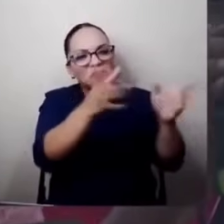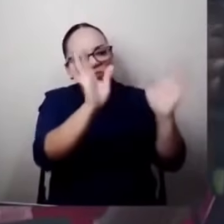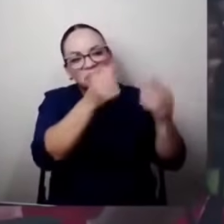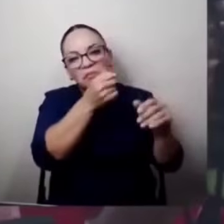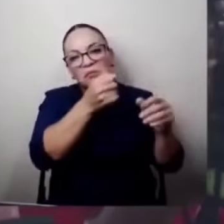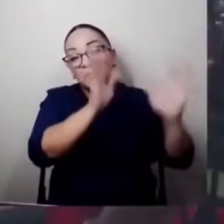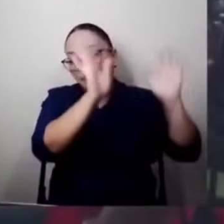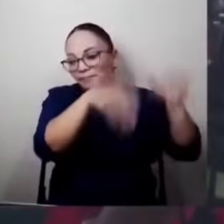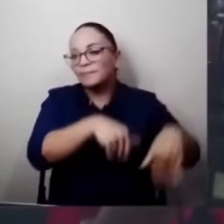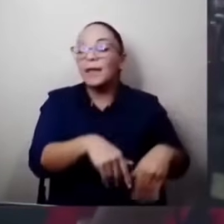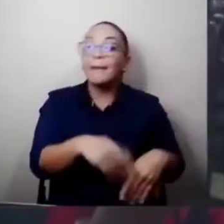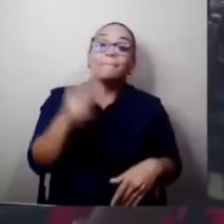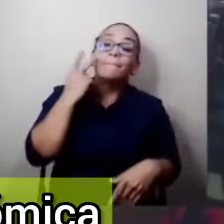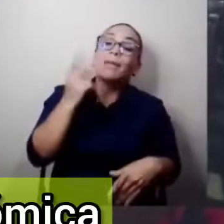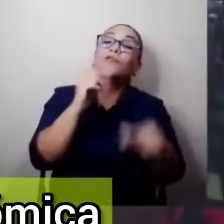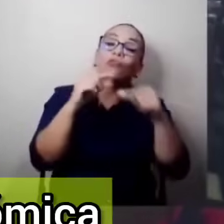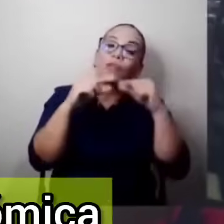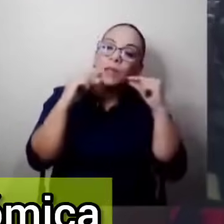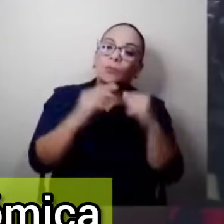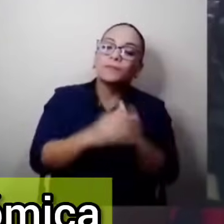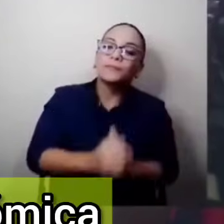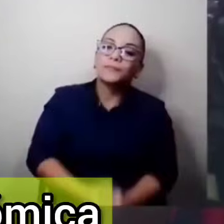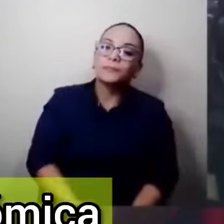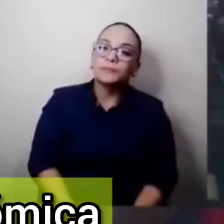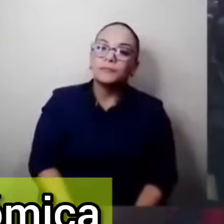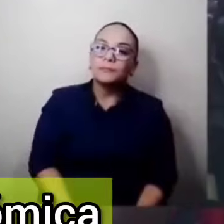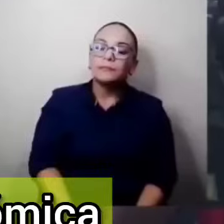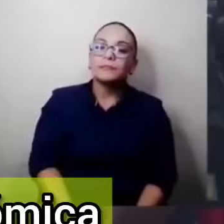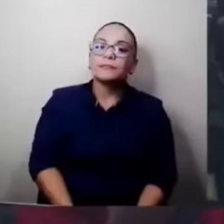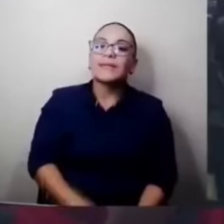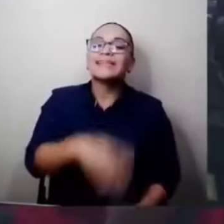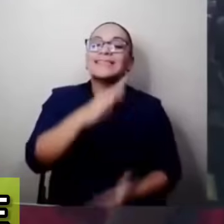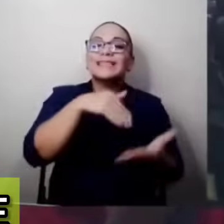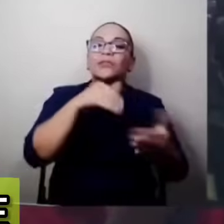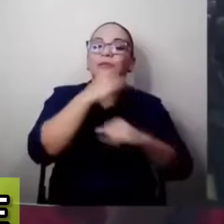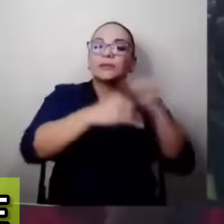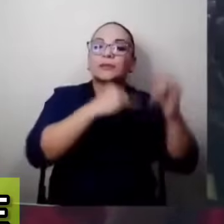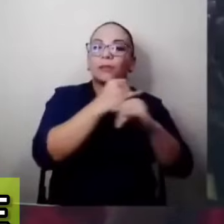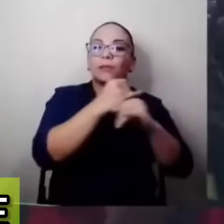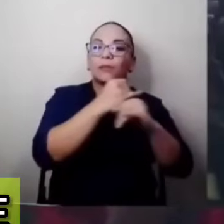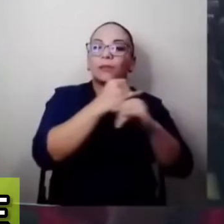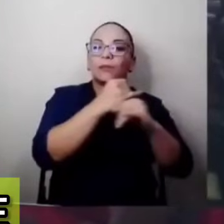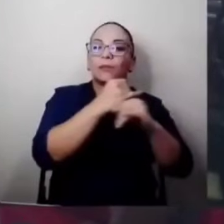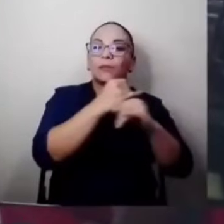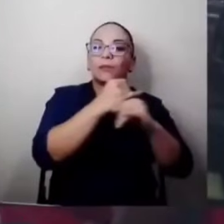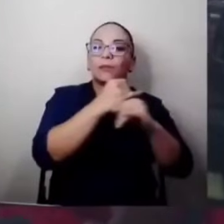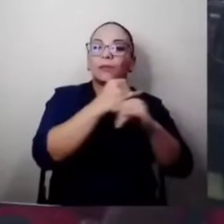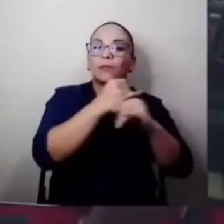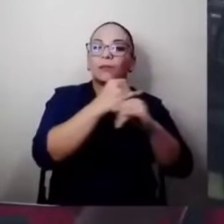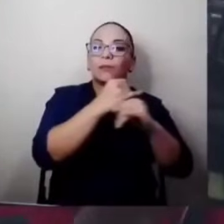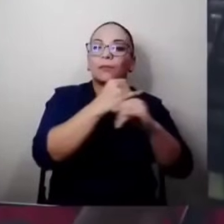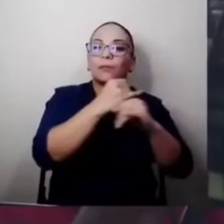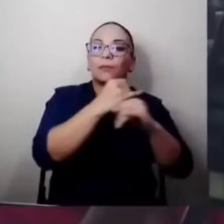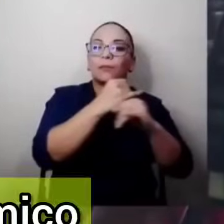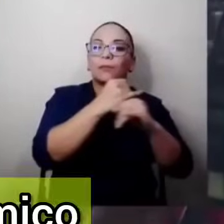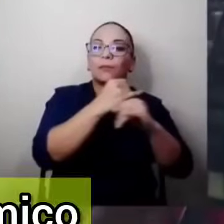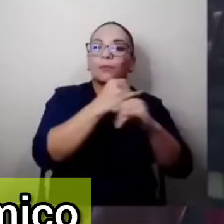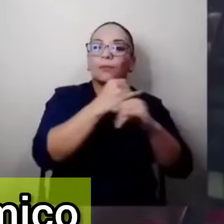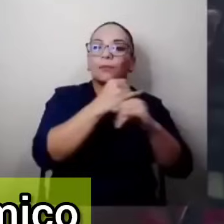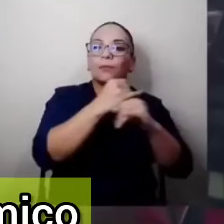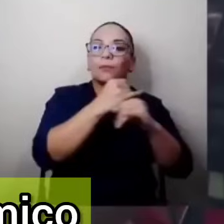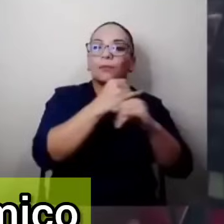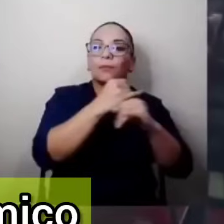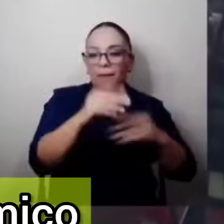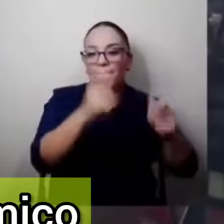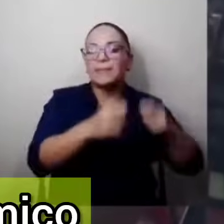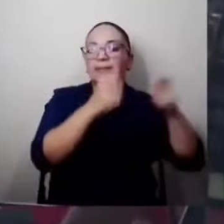puntualmente, el Centro Internacional de Política Económica para el Desarrollo Sostenible, CIMPE, la Universidad de Costa Rica, presentó un